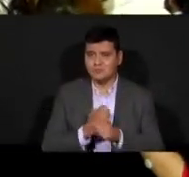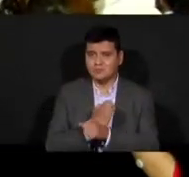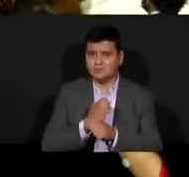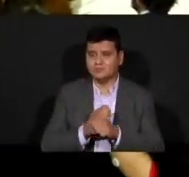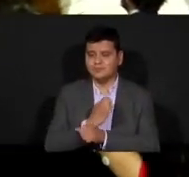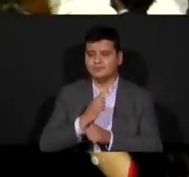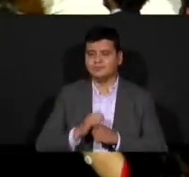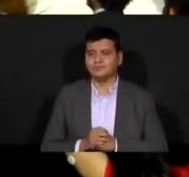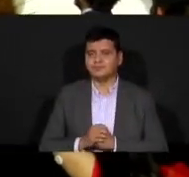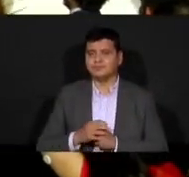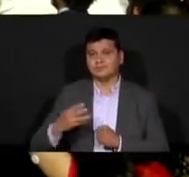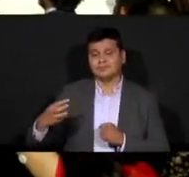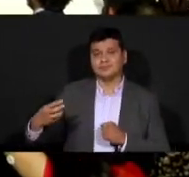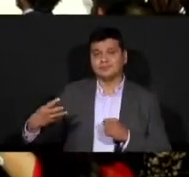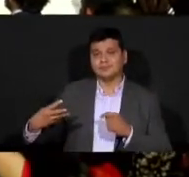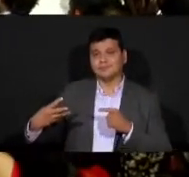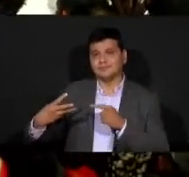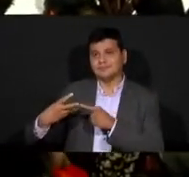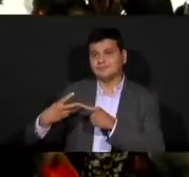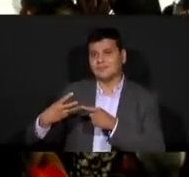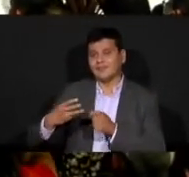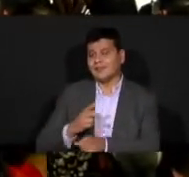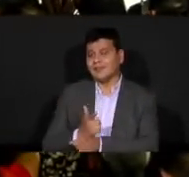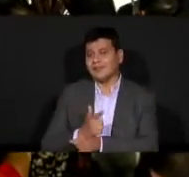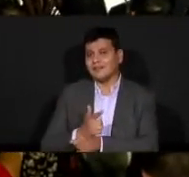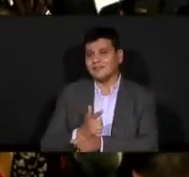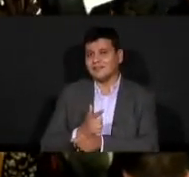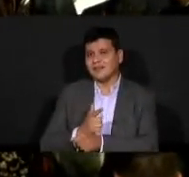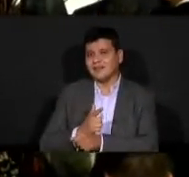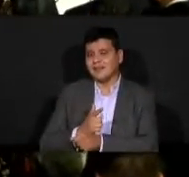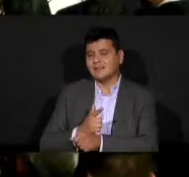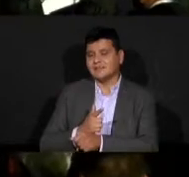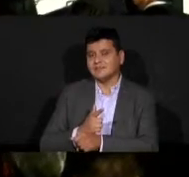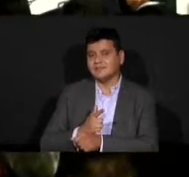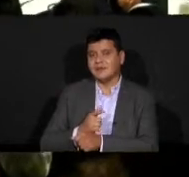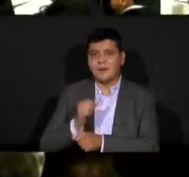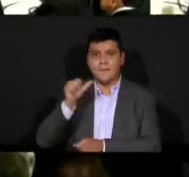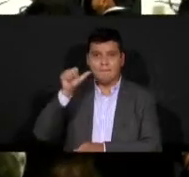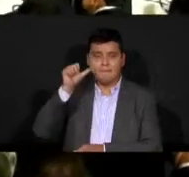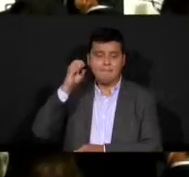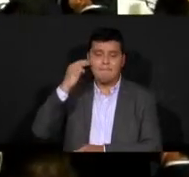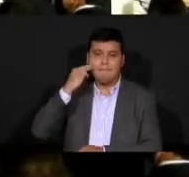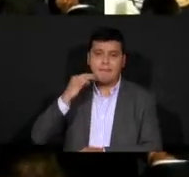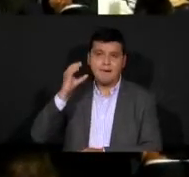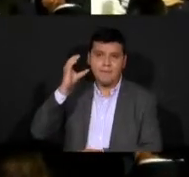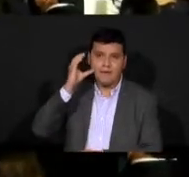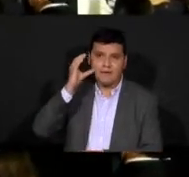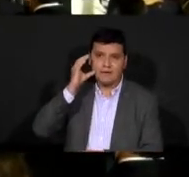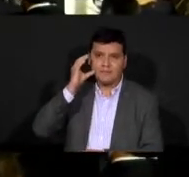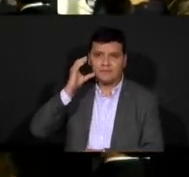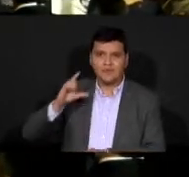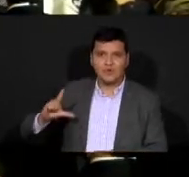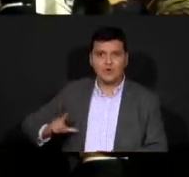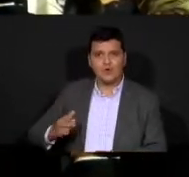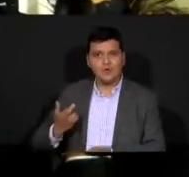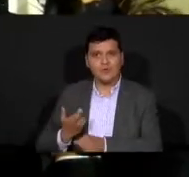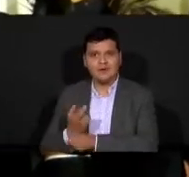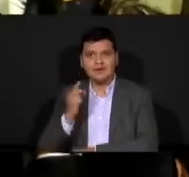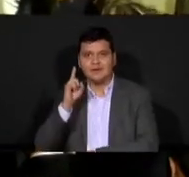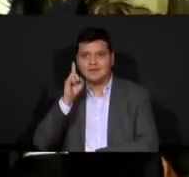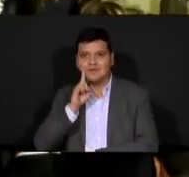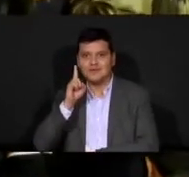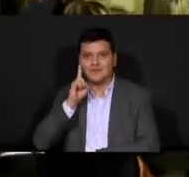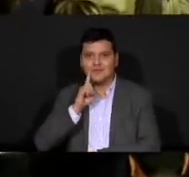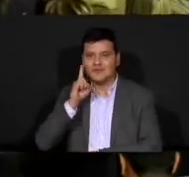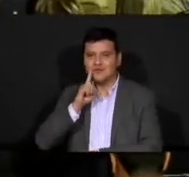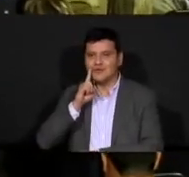licenciada María Eugenia Campos Galván, gobernadora electa del Estado de Chihuahua para el periodo